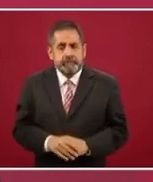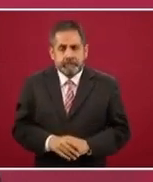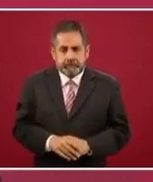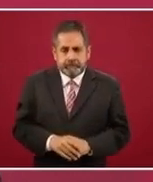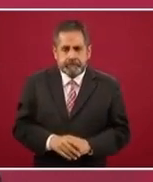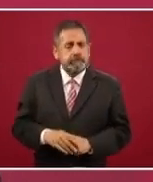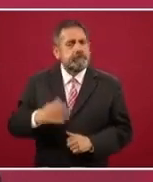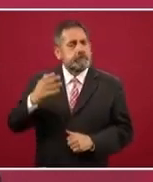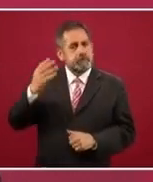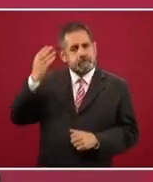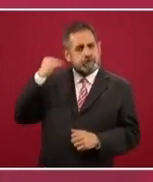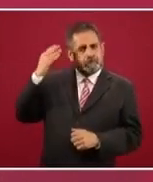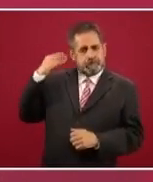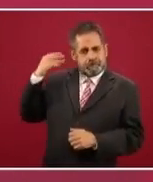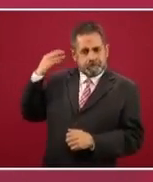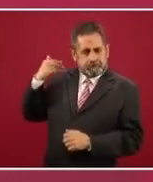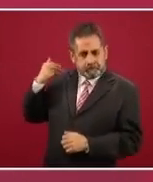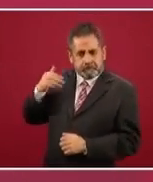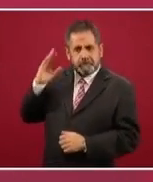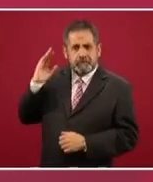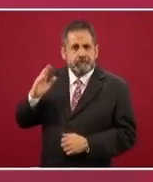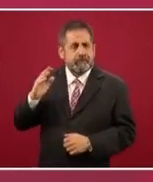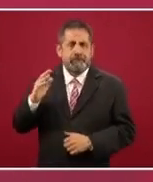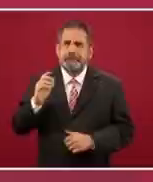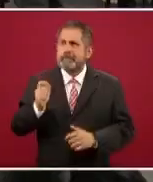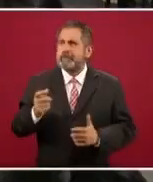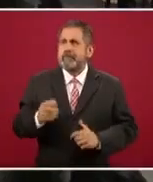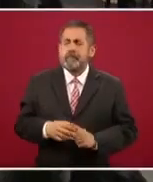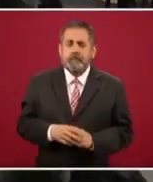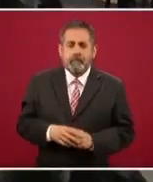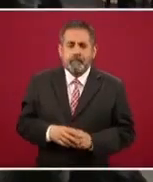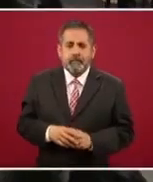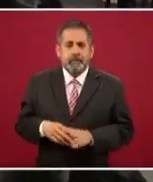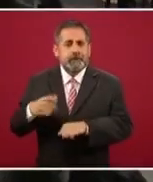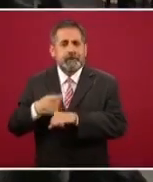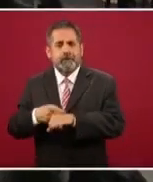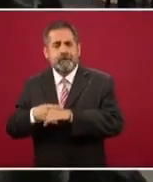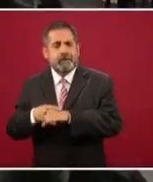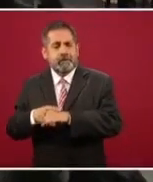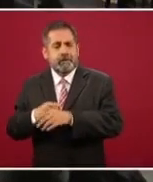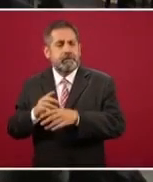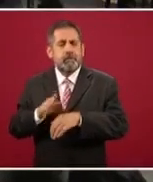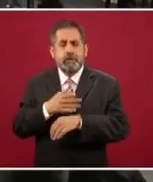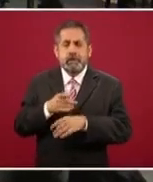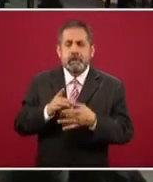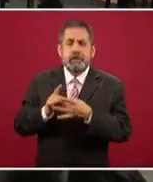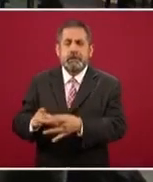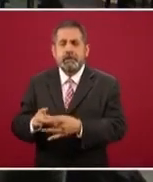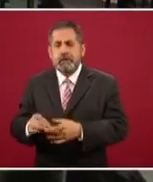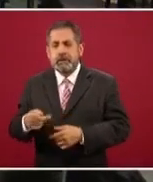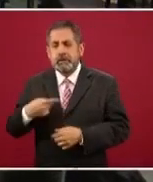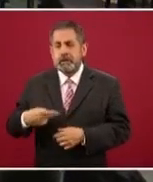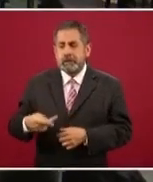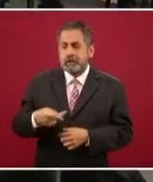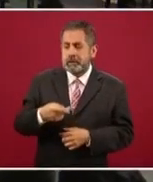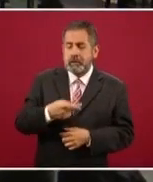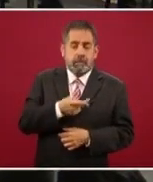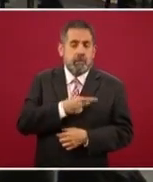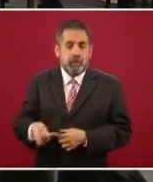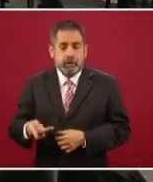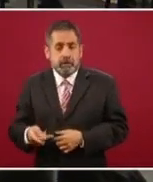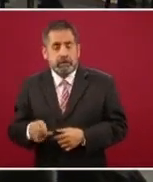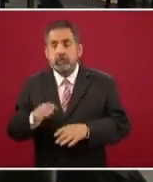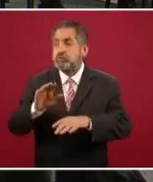eran enfermedades más relacionadas con la pobreza. Hídricas, las diarreas, por ejemplo.